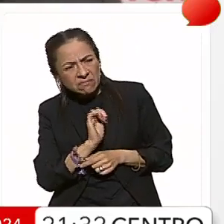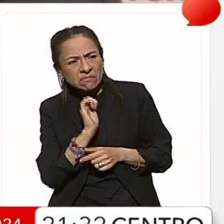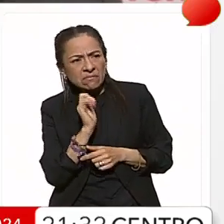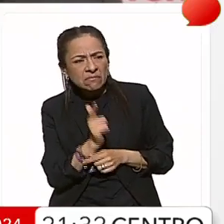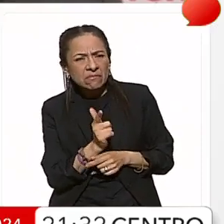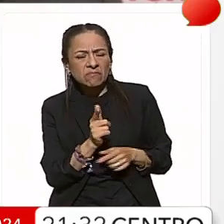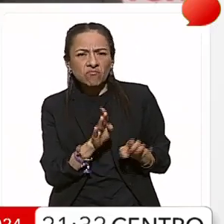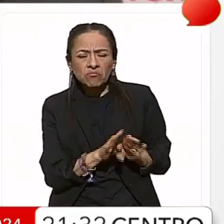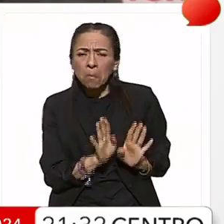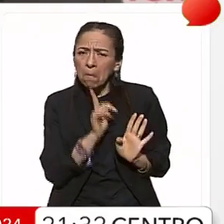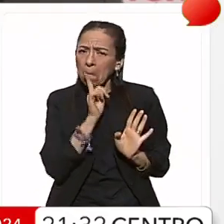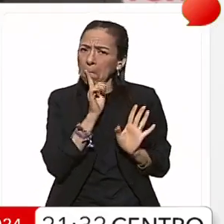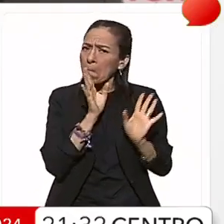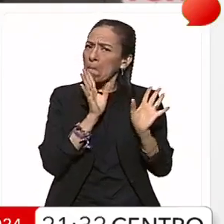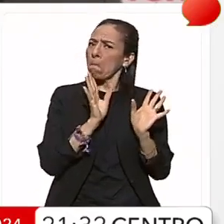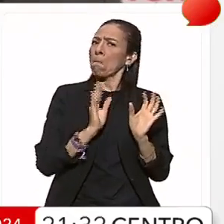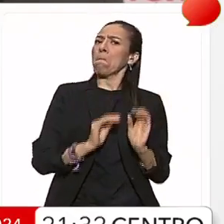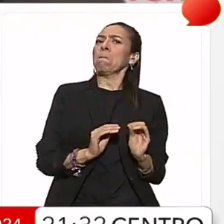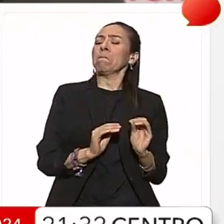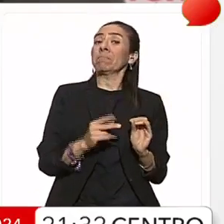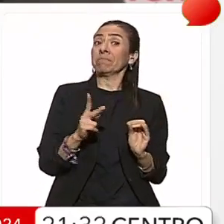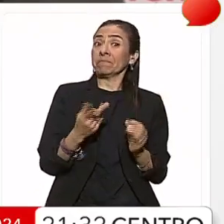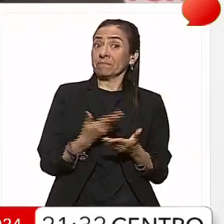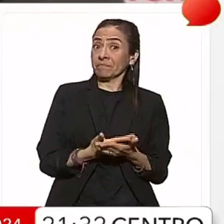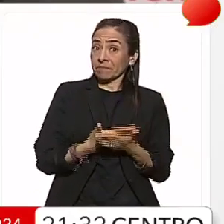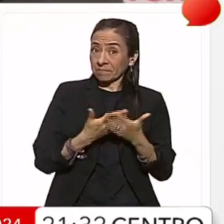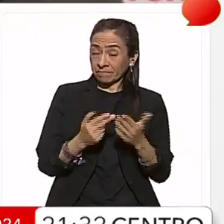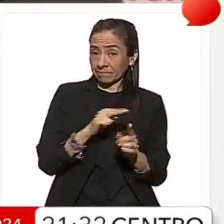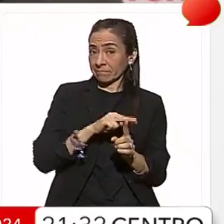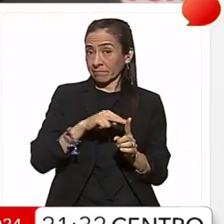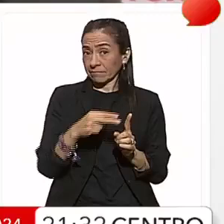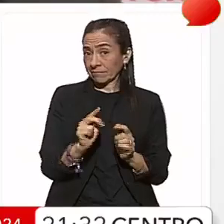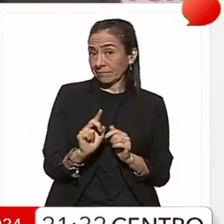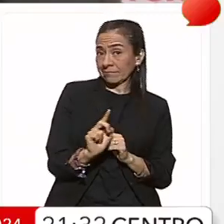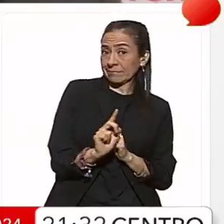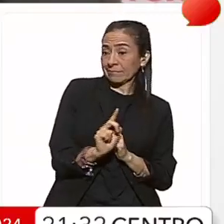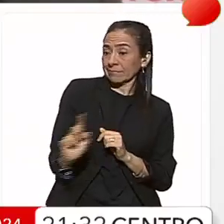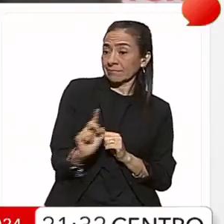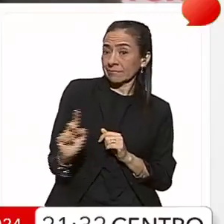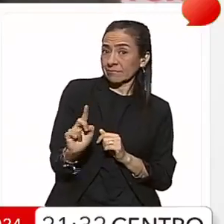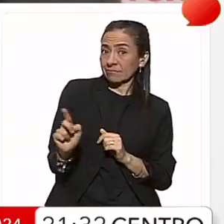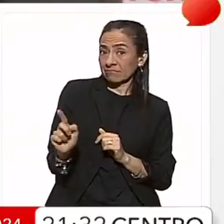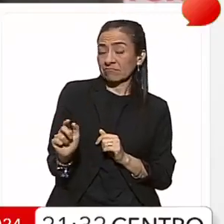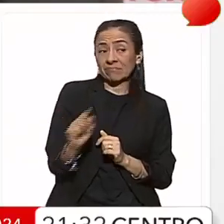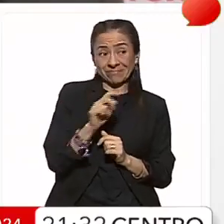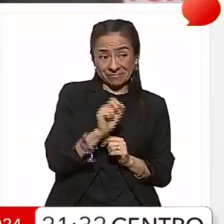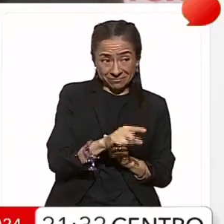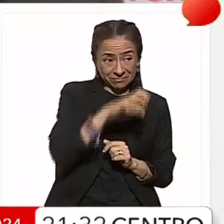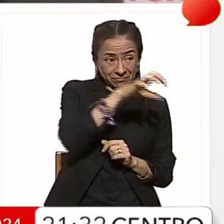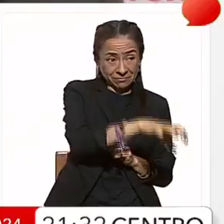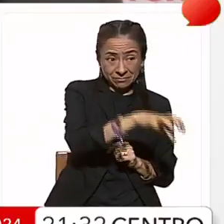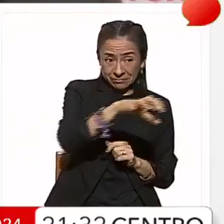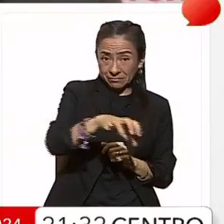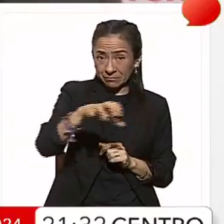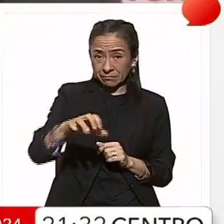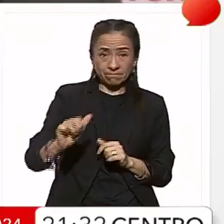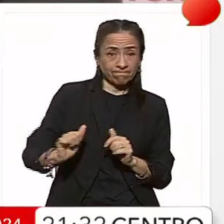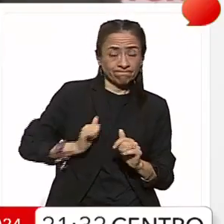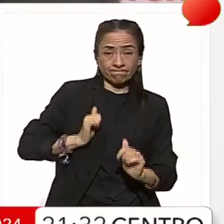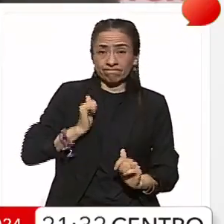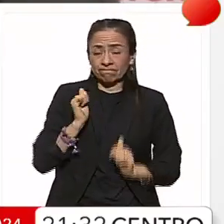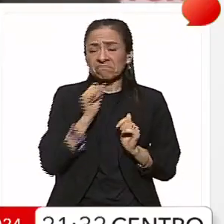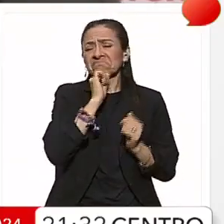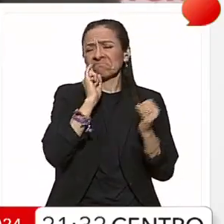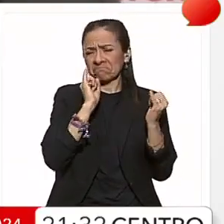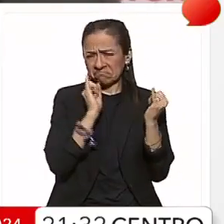la derecha, que se enquistó, que ocupó lugares en estos órganos autónomos, como en otros también, en